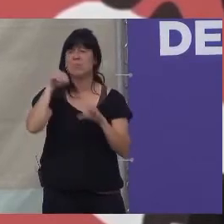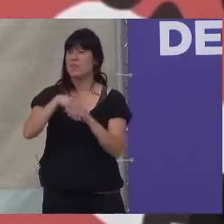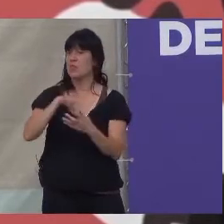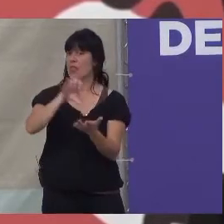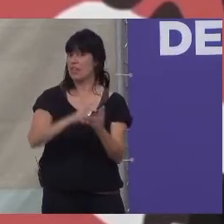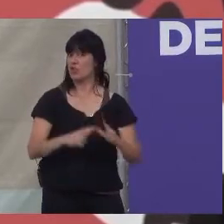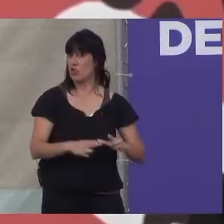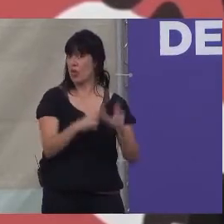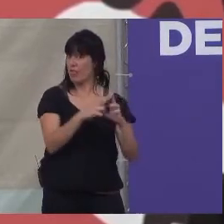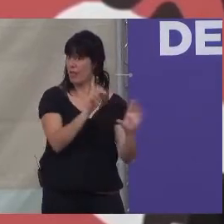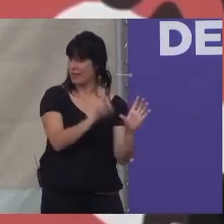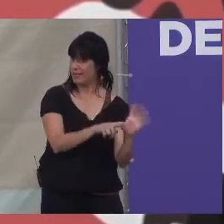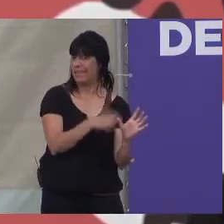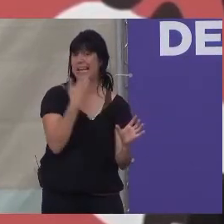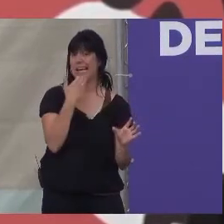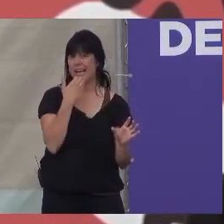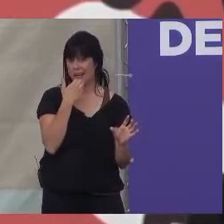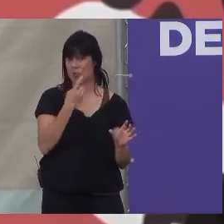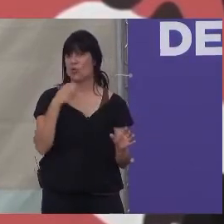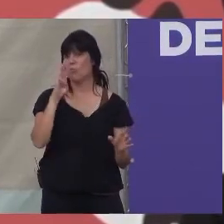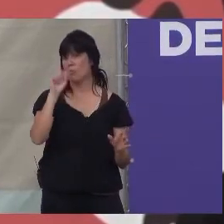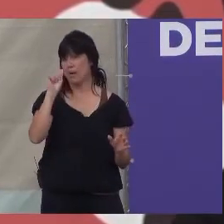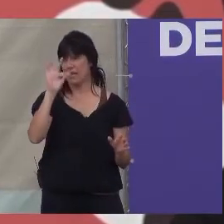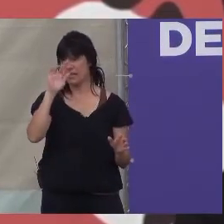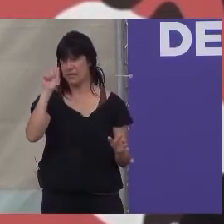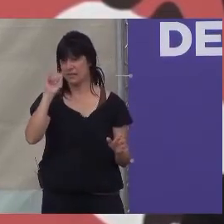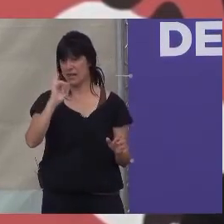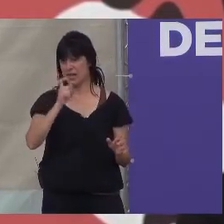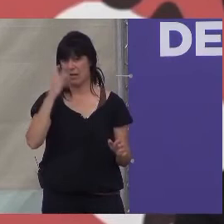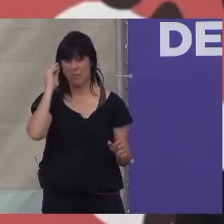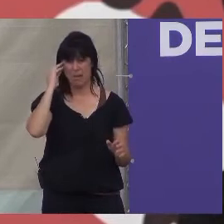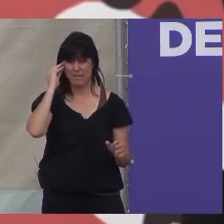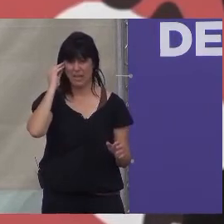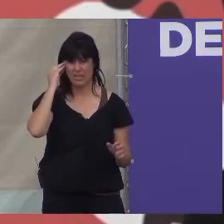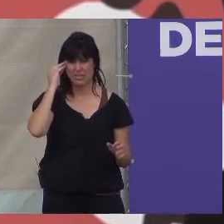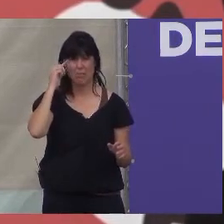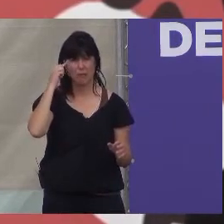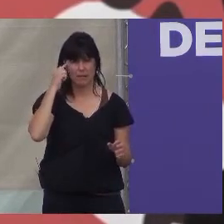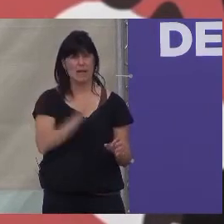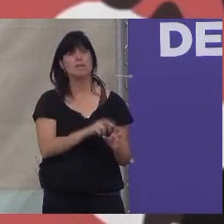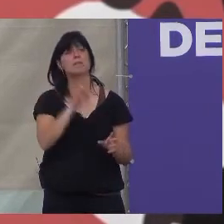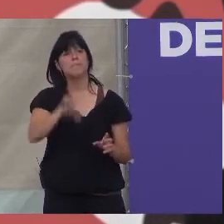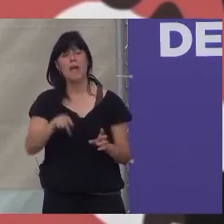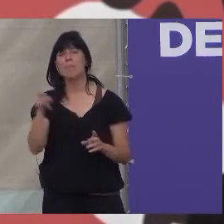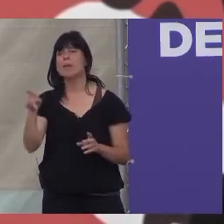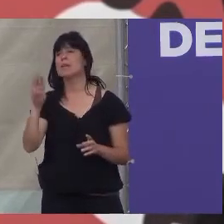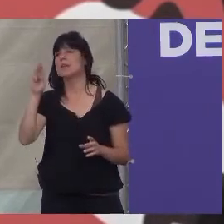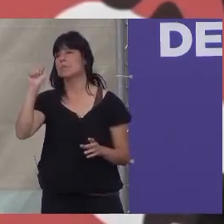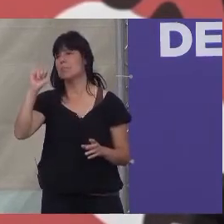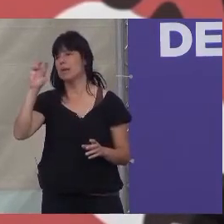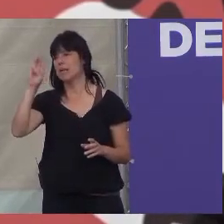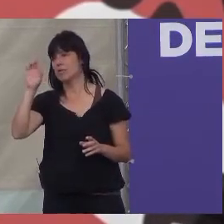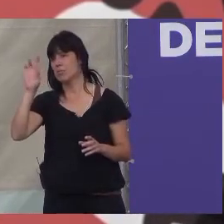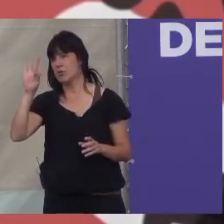sociales como el de Patrais, Pangea, desde sus comienzos, también en Paiporta, en el centro